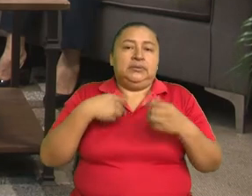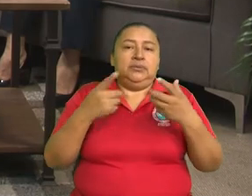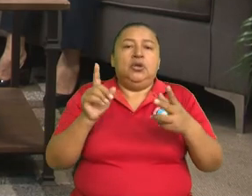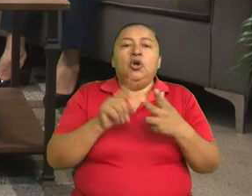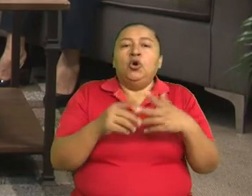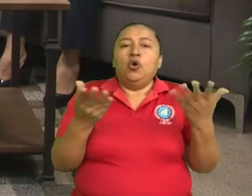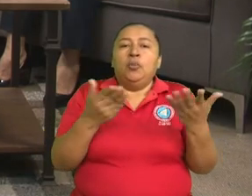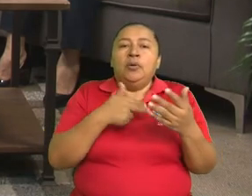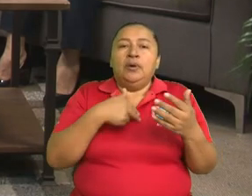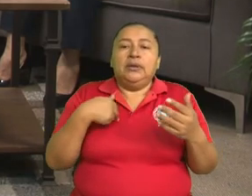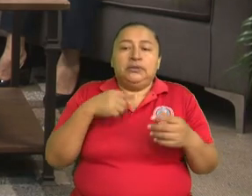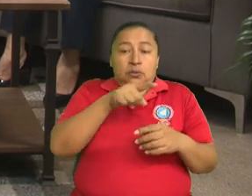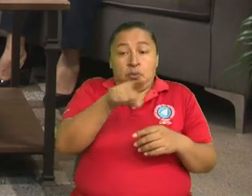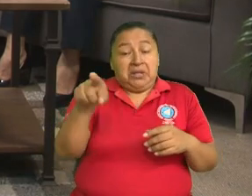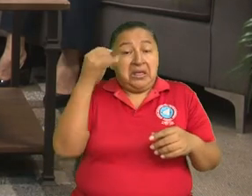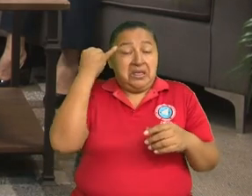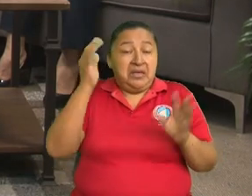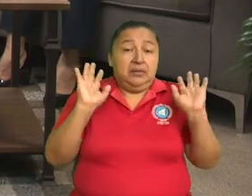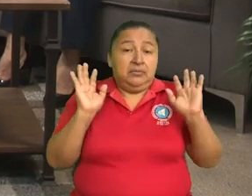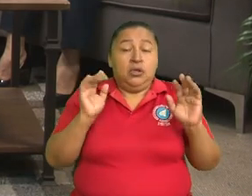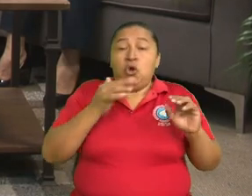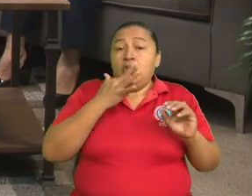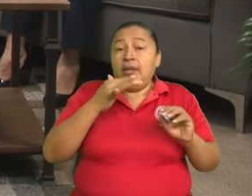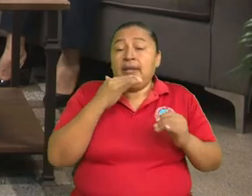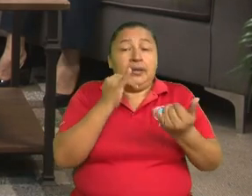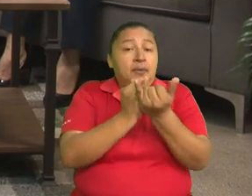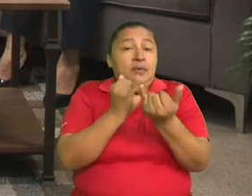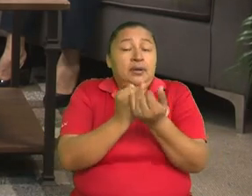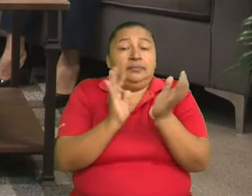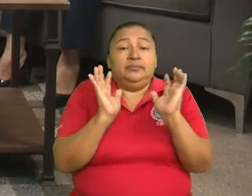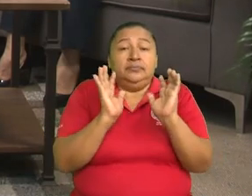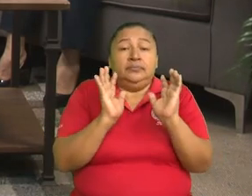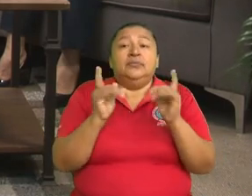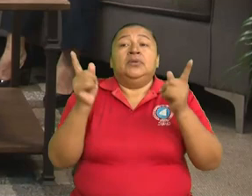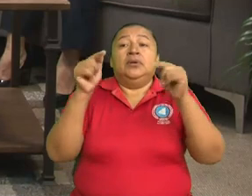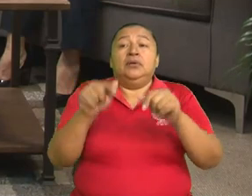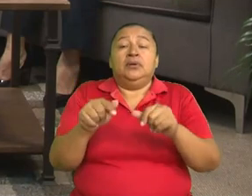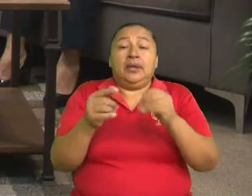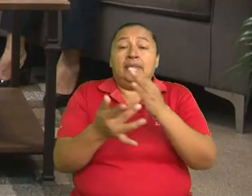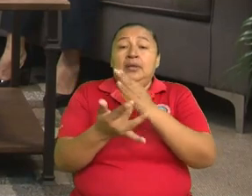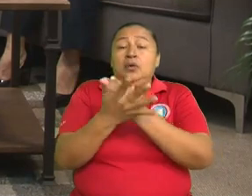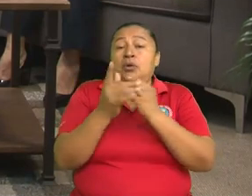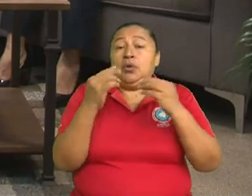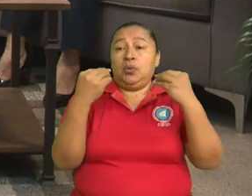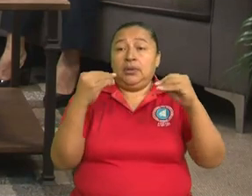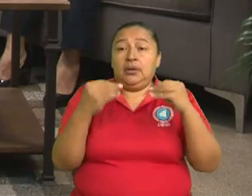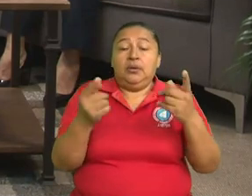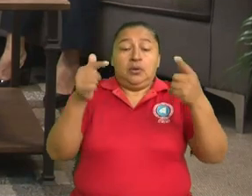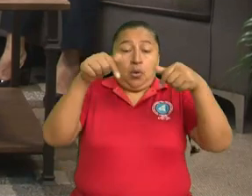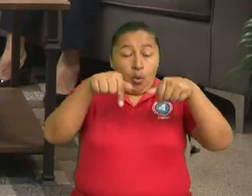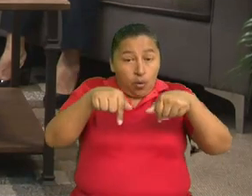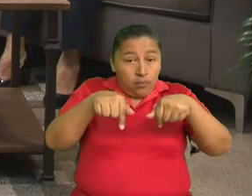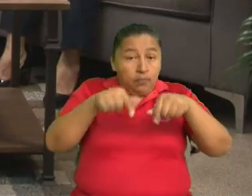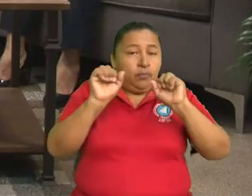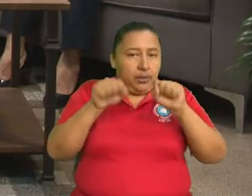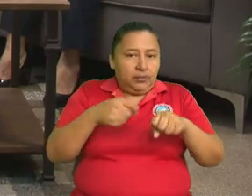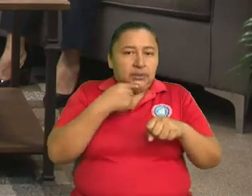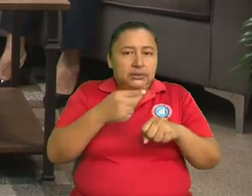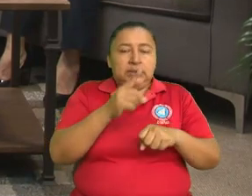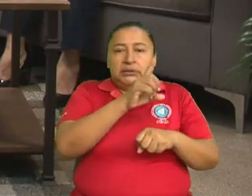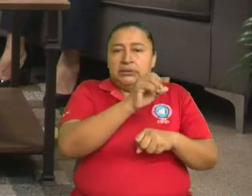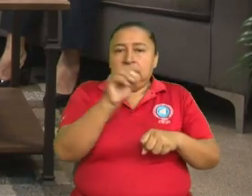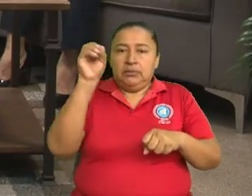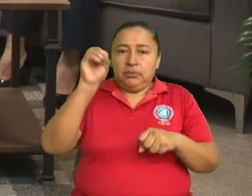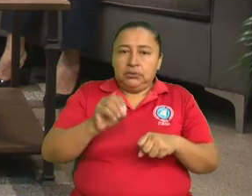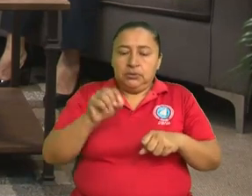¿Cómo lo van a hacer? Ustedes lo ven. Con el inglés igual, y con la tecnología educativa. Entonces, hoy podemos decir el 100%,